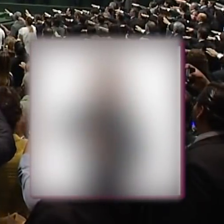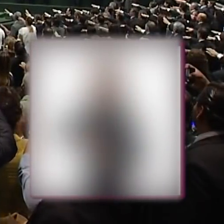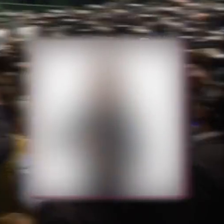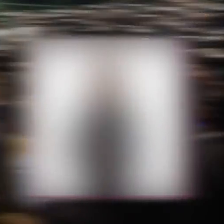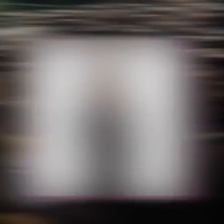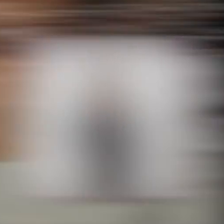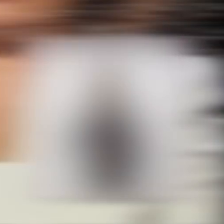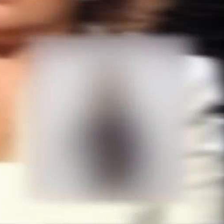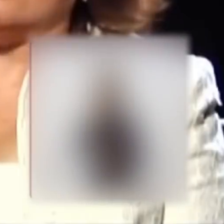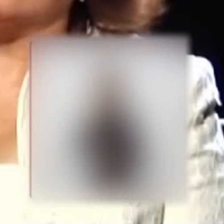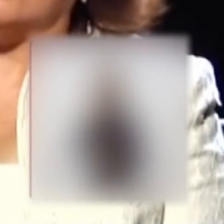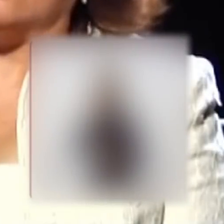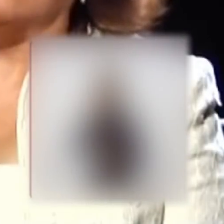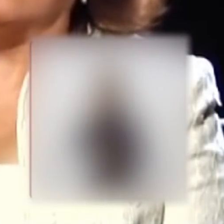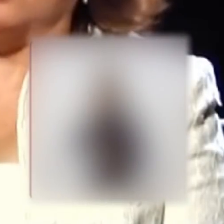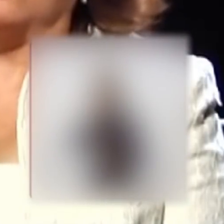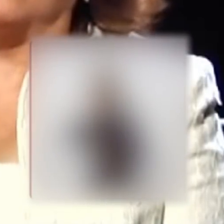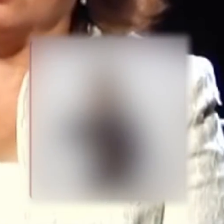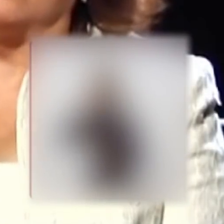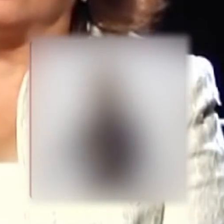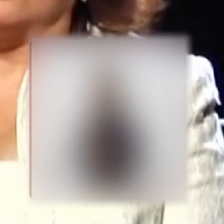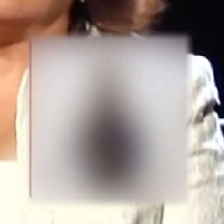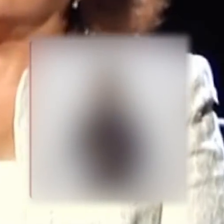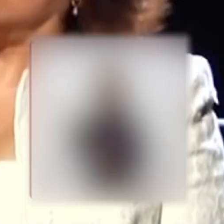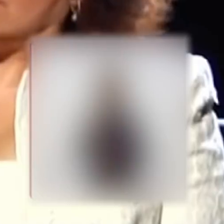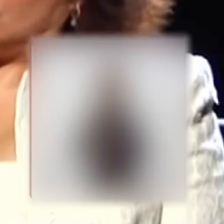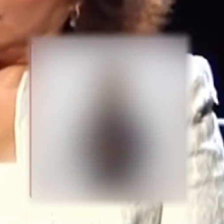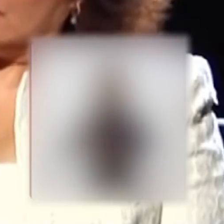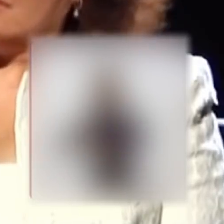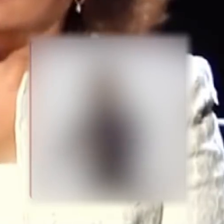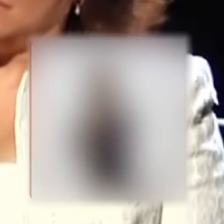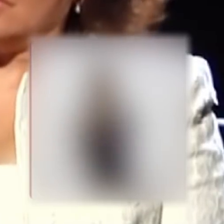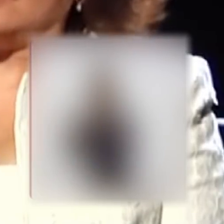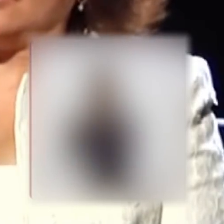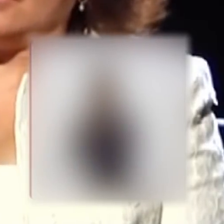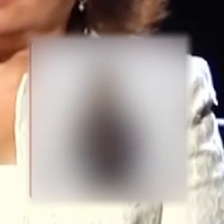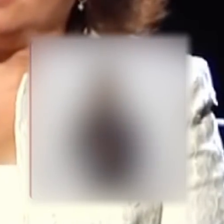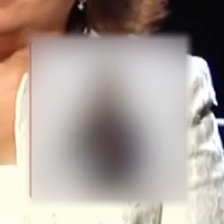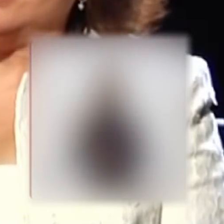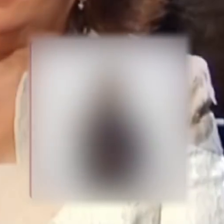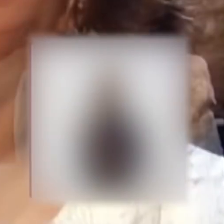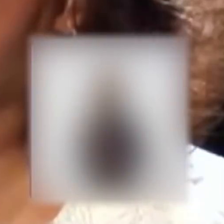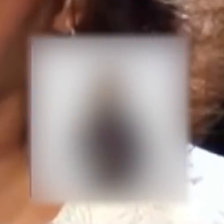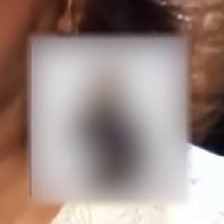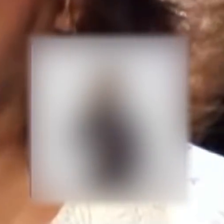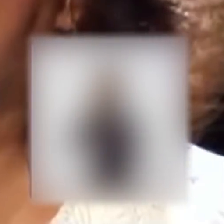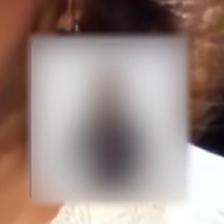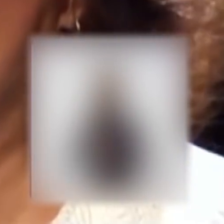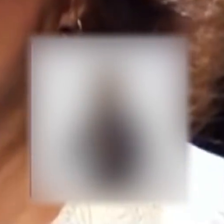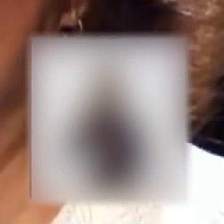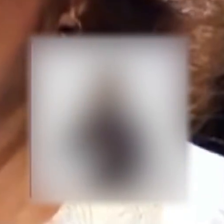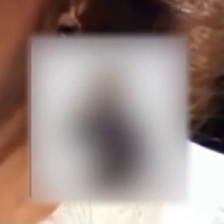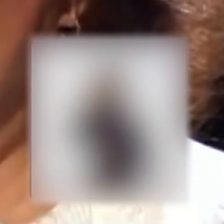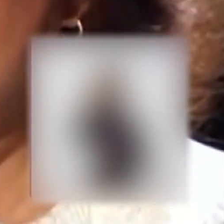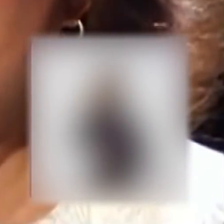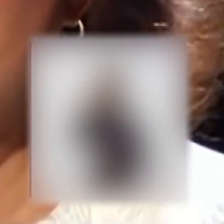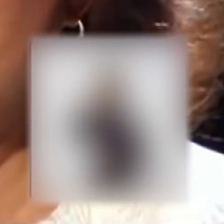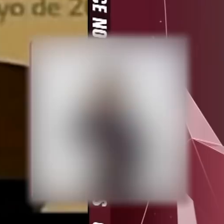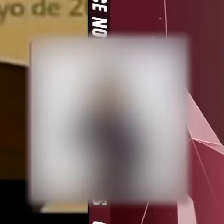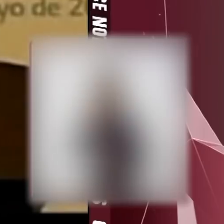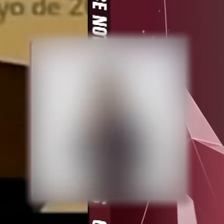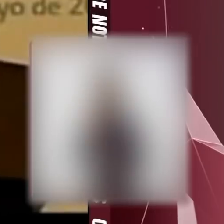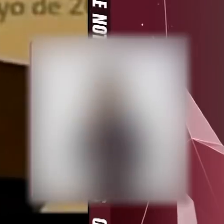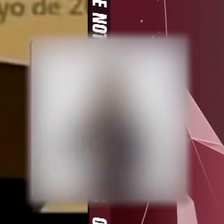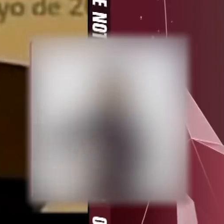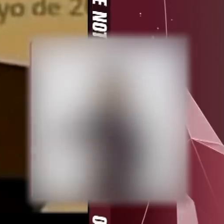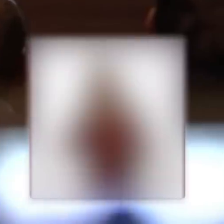los demande. También en agosto, Elba Esther Gordillo, exdirigente del Sindicato Nacional de Trabajadores de la Educación, fue